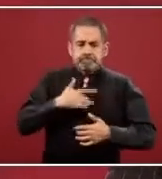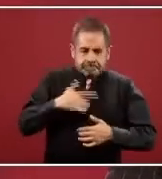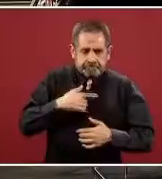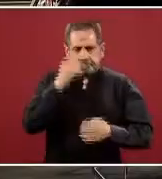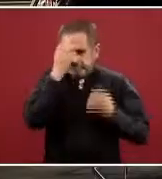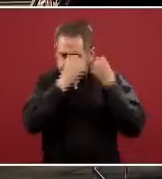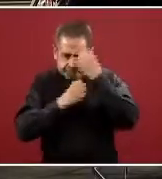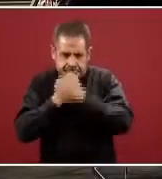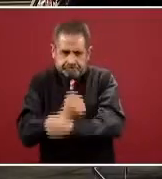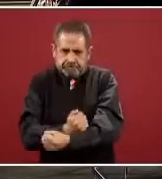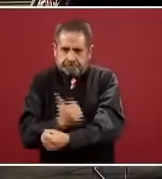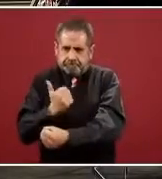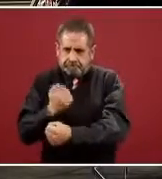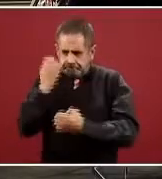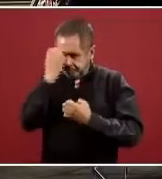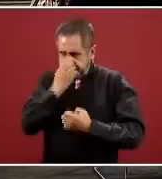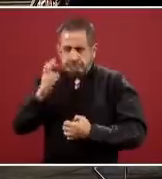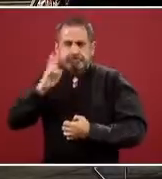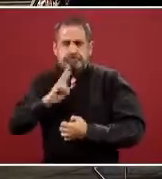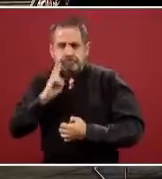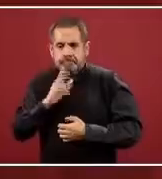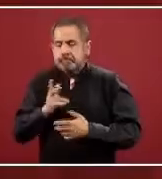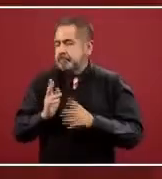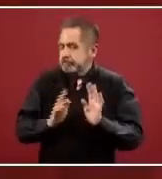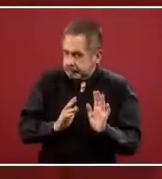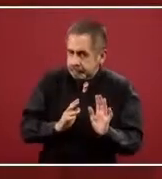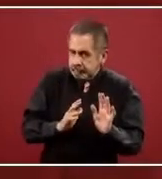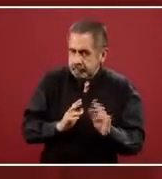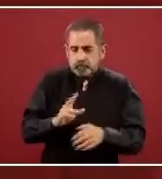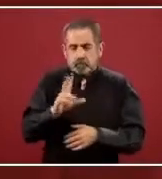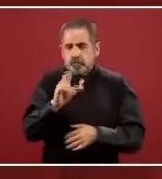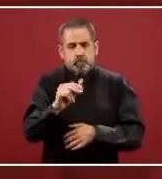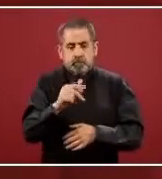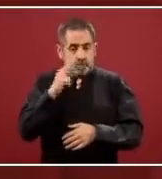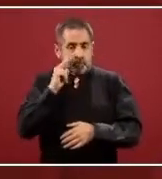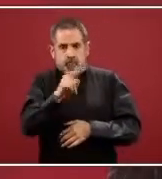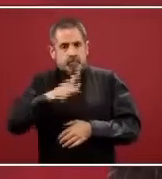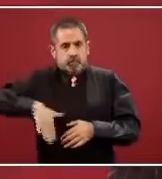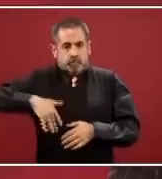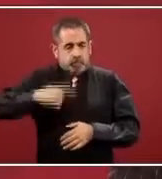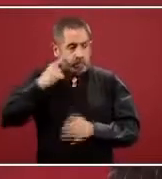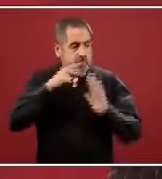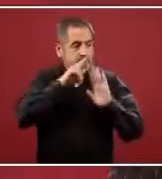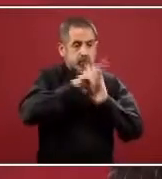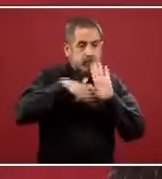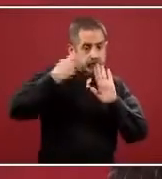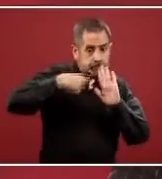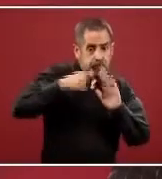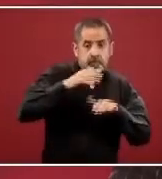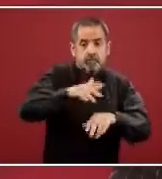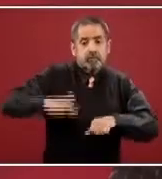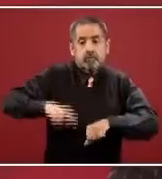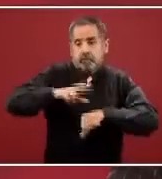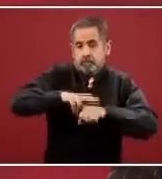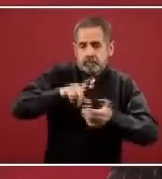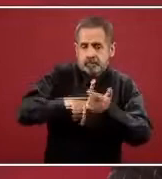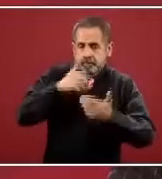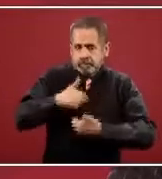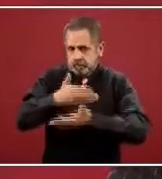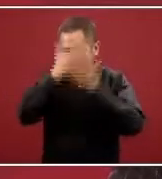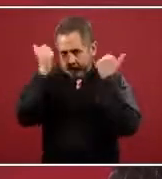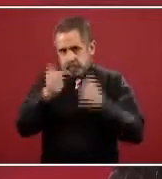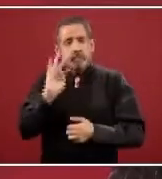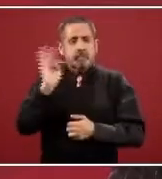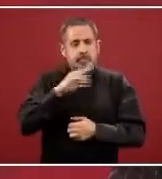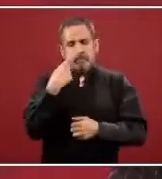muestra correspondiente. No he visto, como le digo, el video que aduce al gobernador, pero no sé si pudiera ser esa igual una